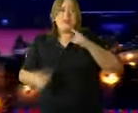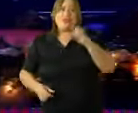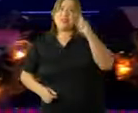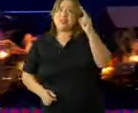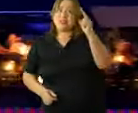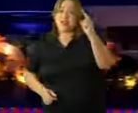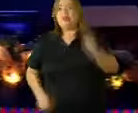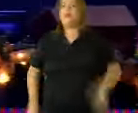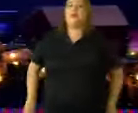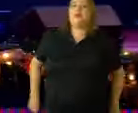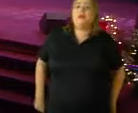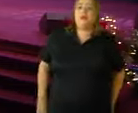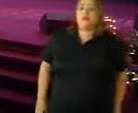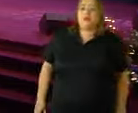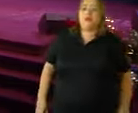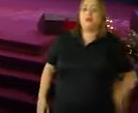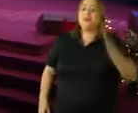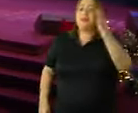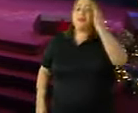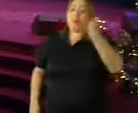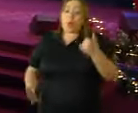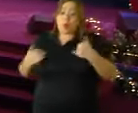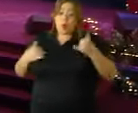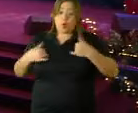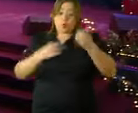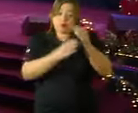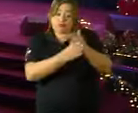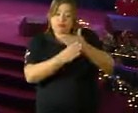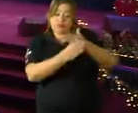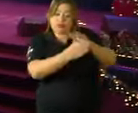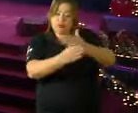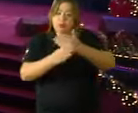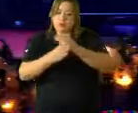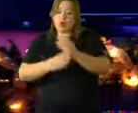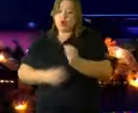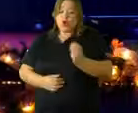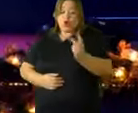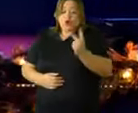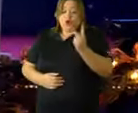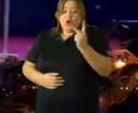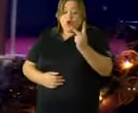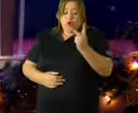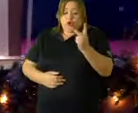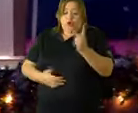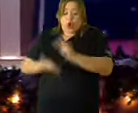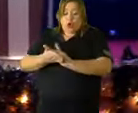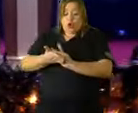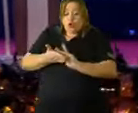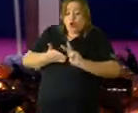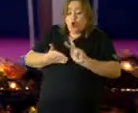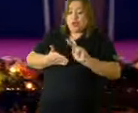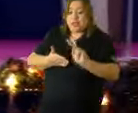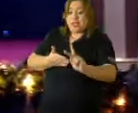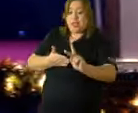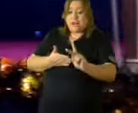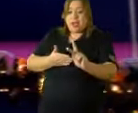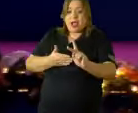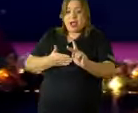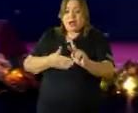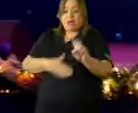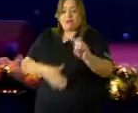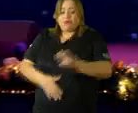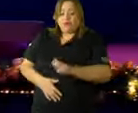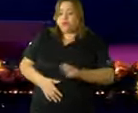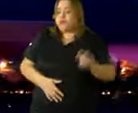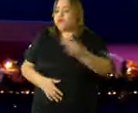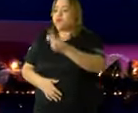Eso es lo que yo vengo a impartirte en este día. Luego de estas dos semanas de estar caminando y peregrinando aún la tierra de